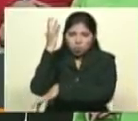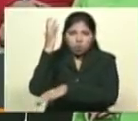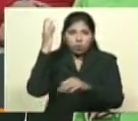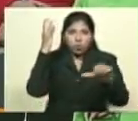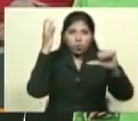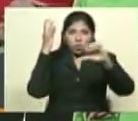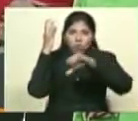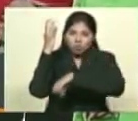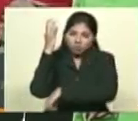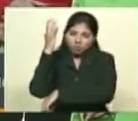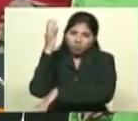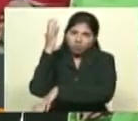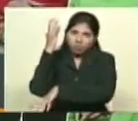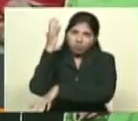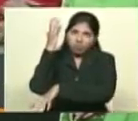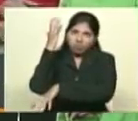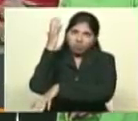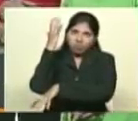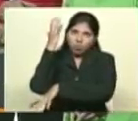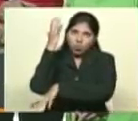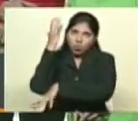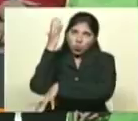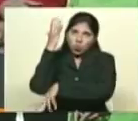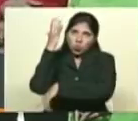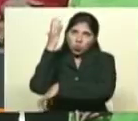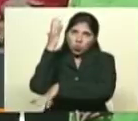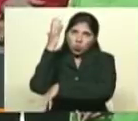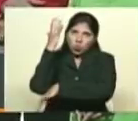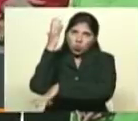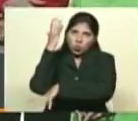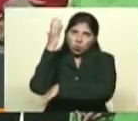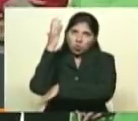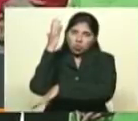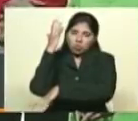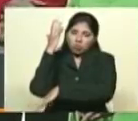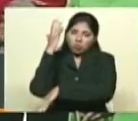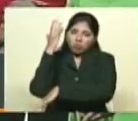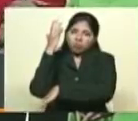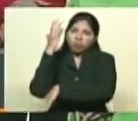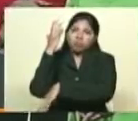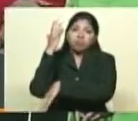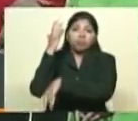y permitió que de la raíz auténtica surgiera frondoso otra vez el árbol